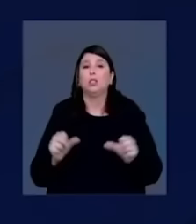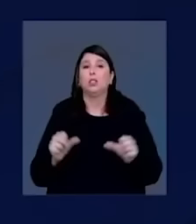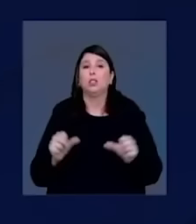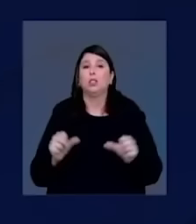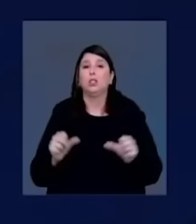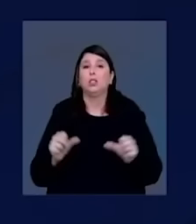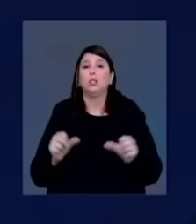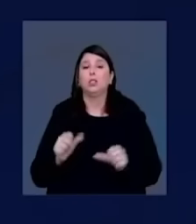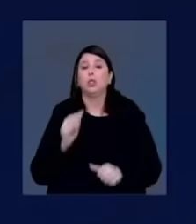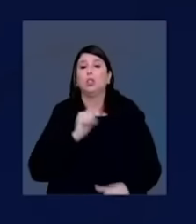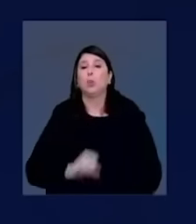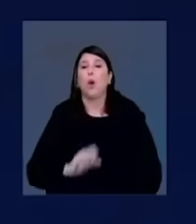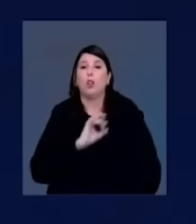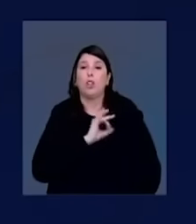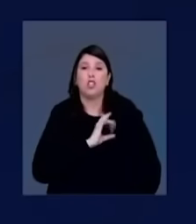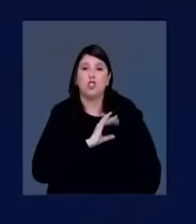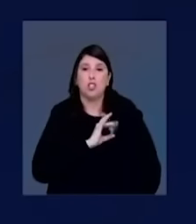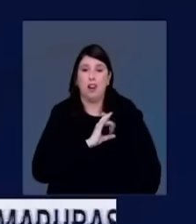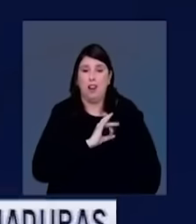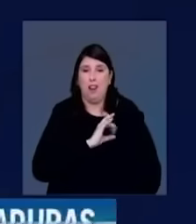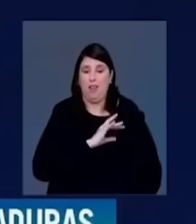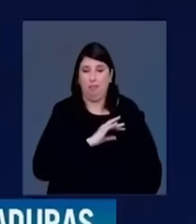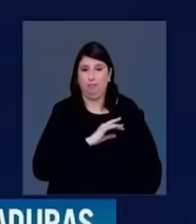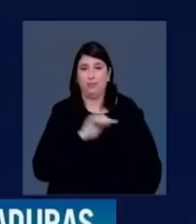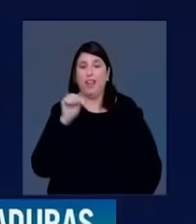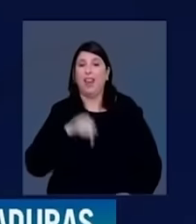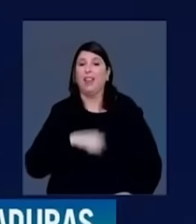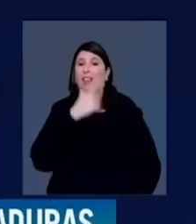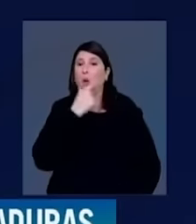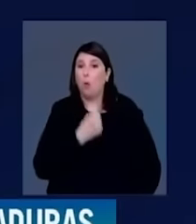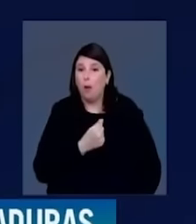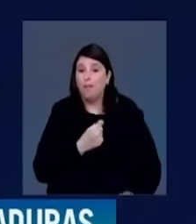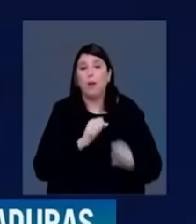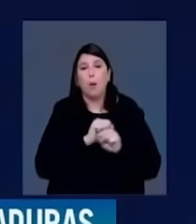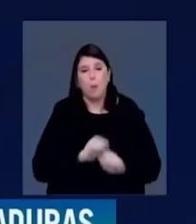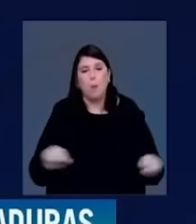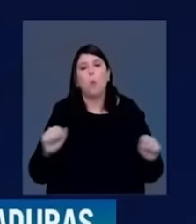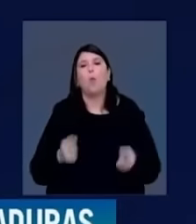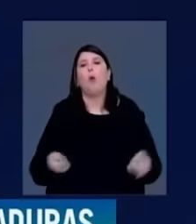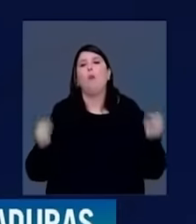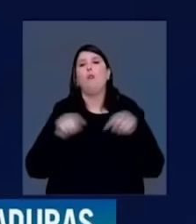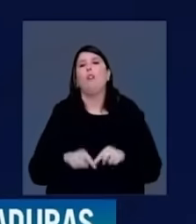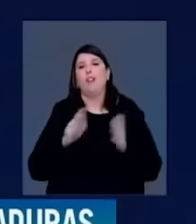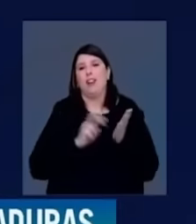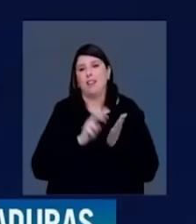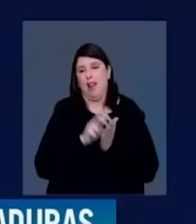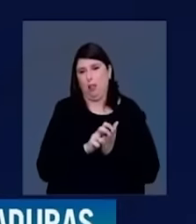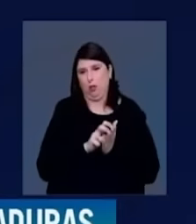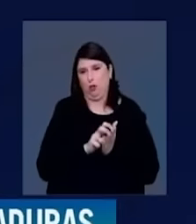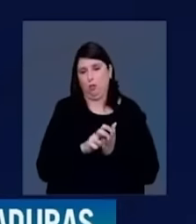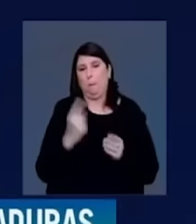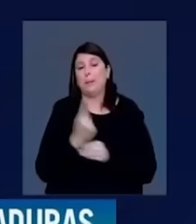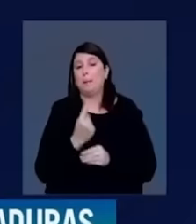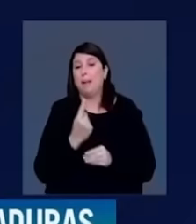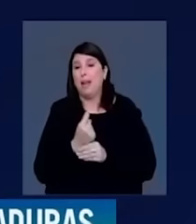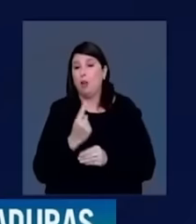conozcan la historia. Este jueves, el pequeño finalmente pudo volver a Salto, donde será primero controlado en el hospital